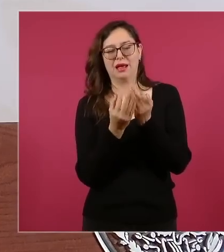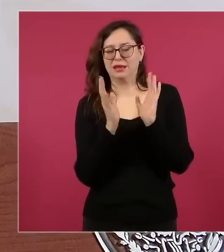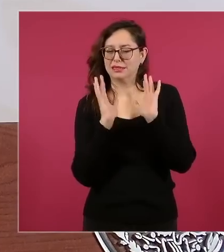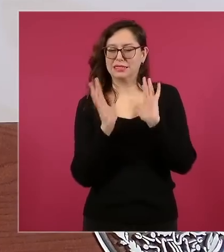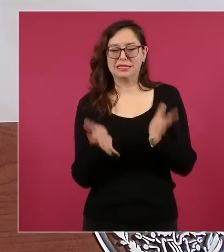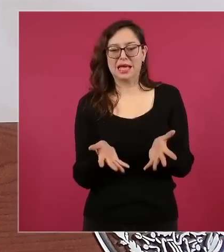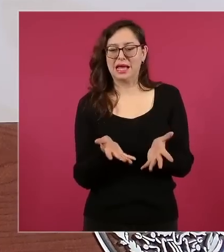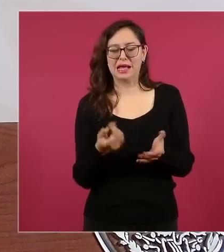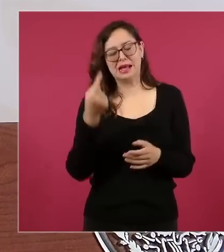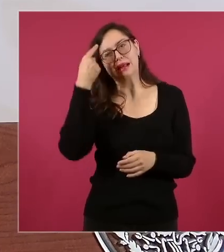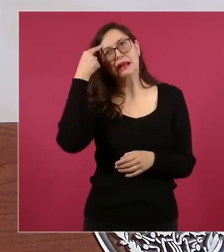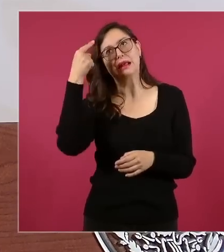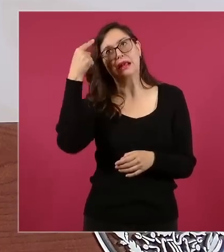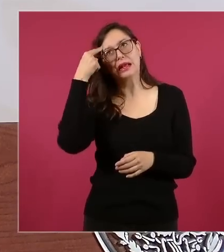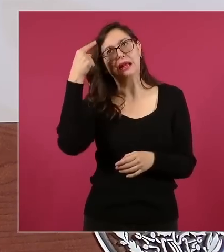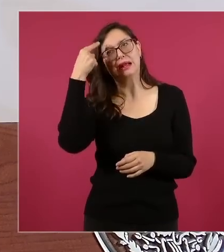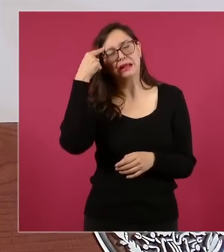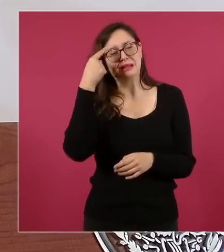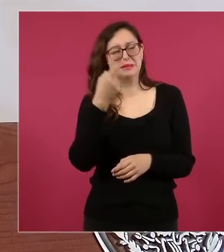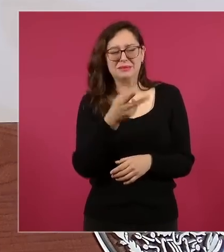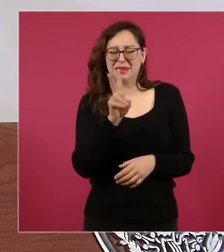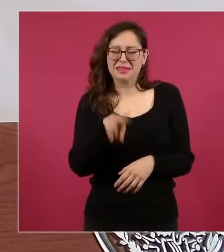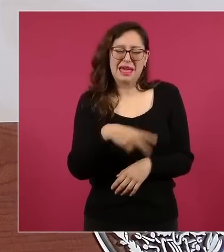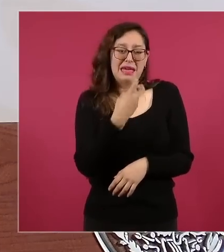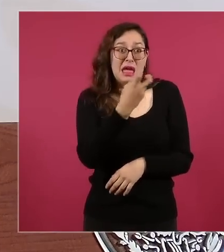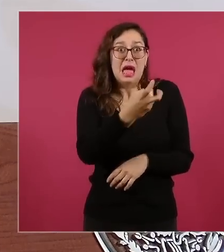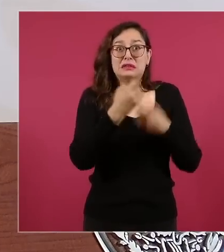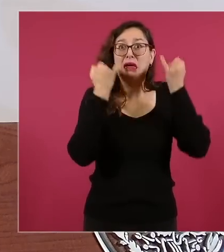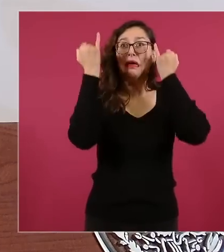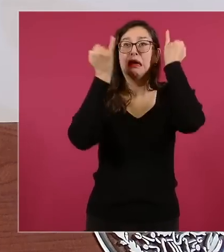que no fuese tan simplista